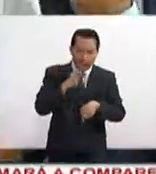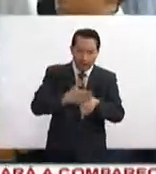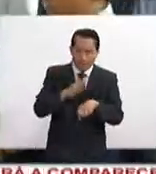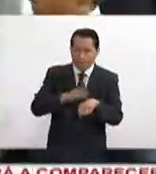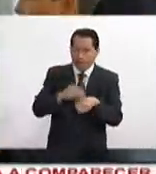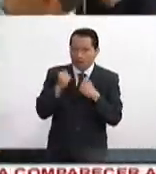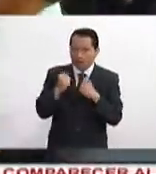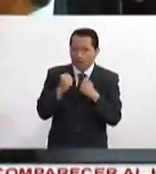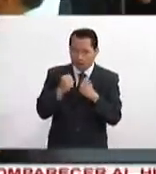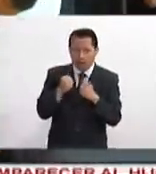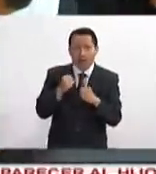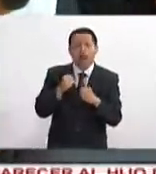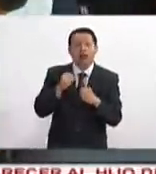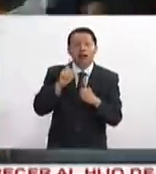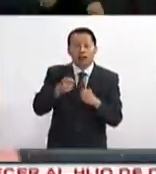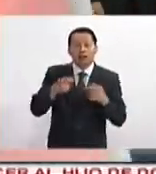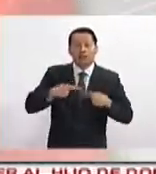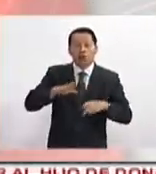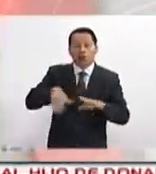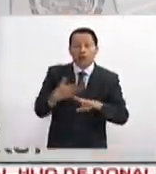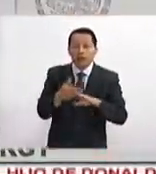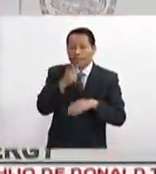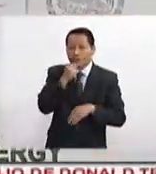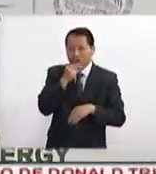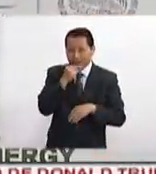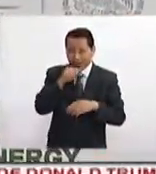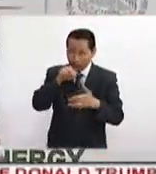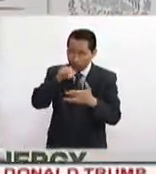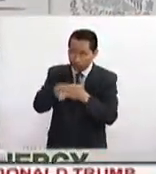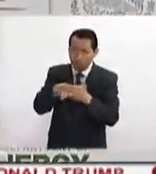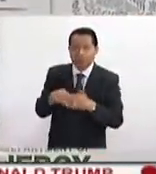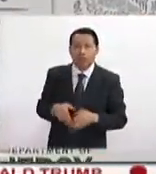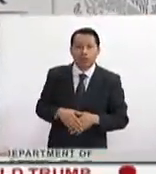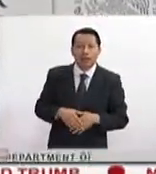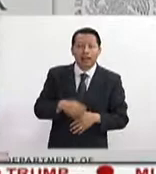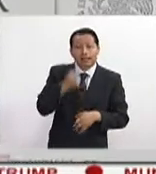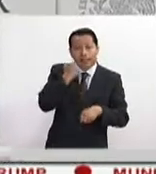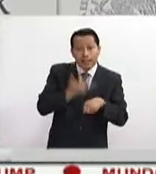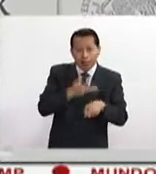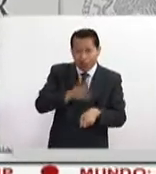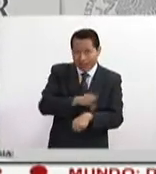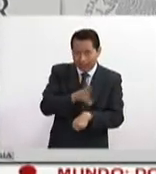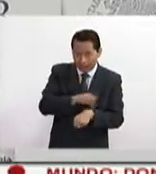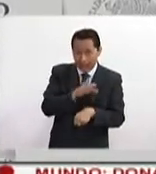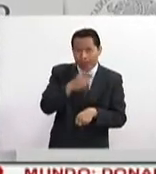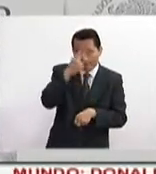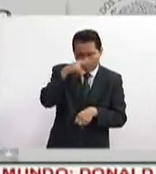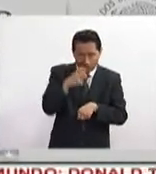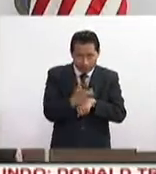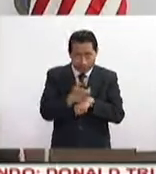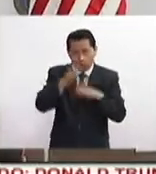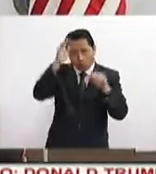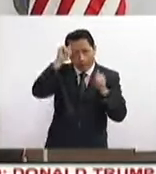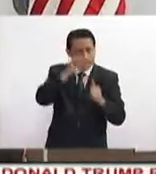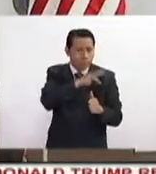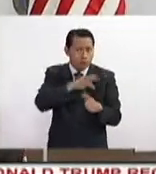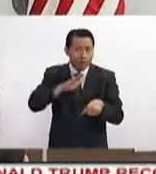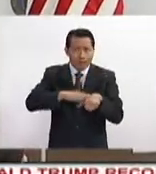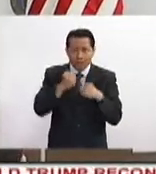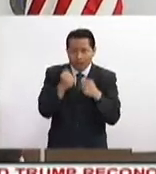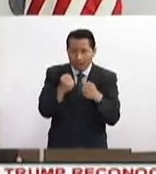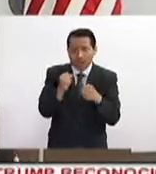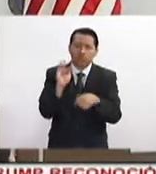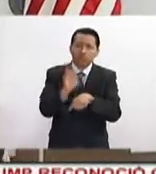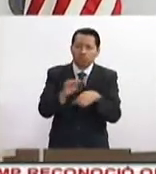quienes asesinen a policías. Los secretarios de Energía de México y Estados Unidos acuerdan fortalecer el sector